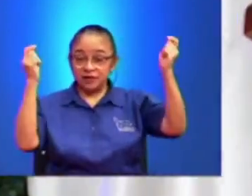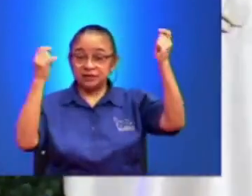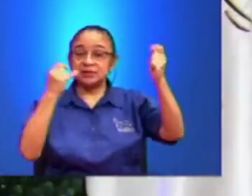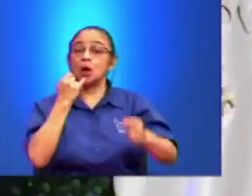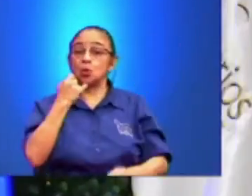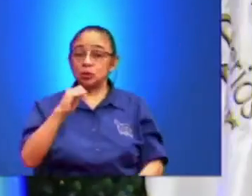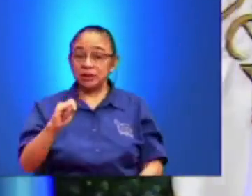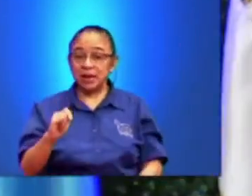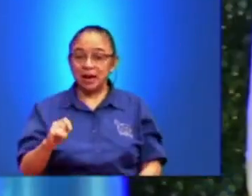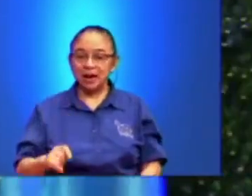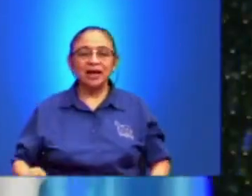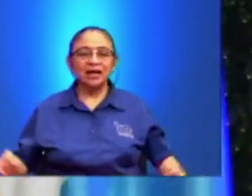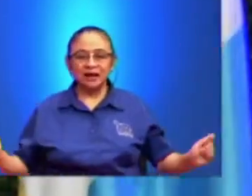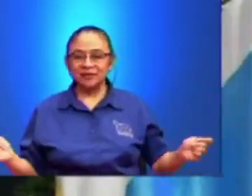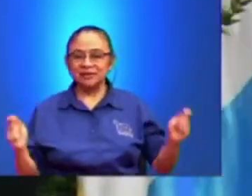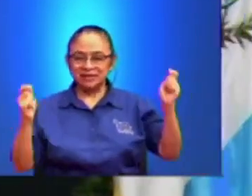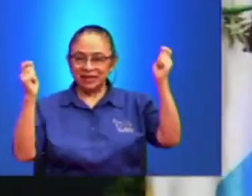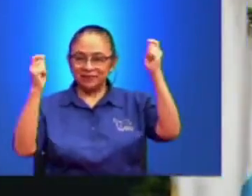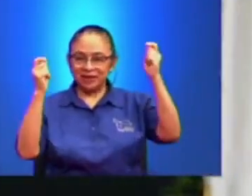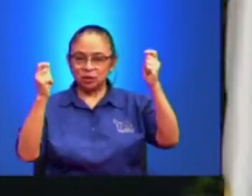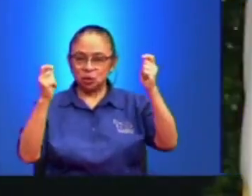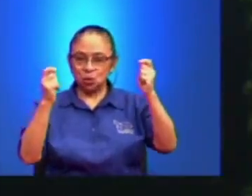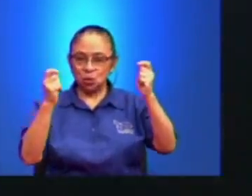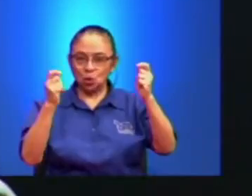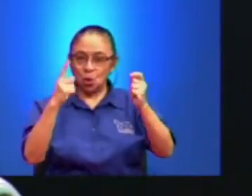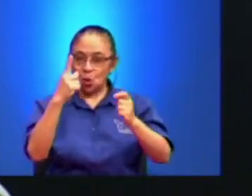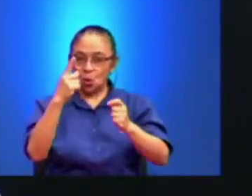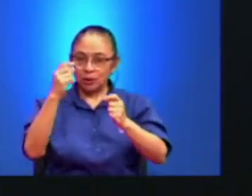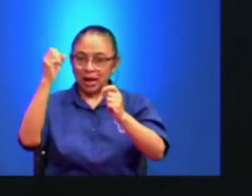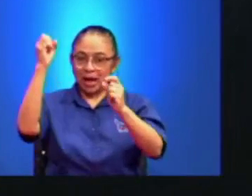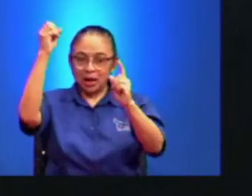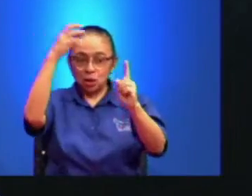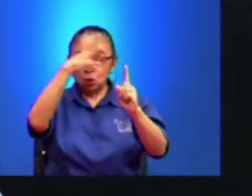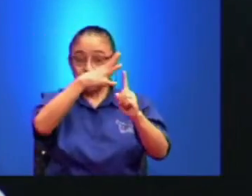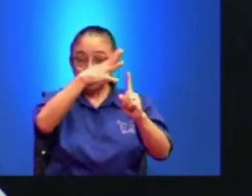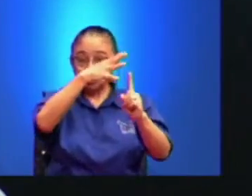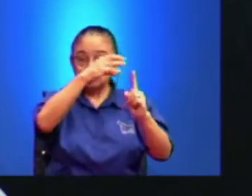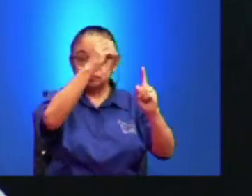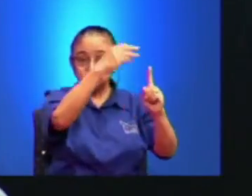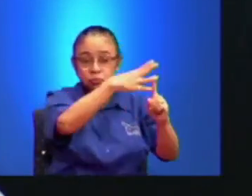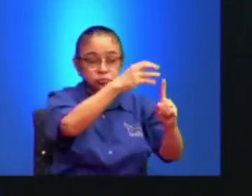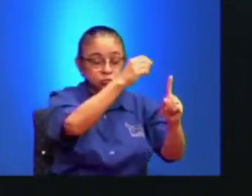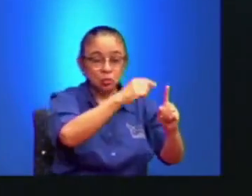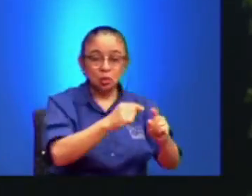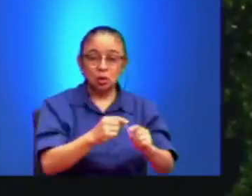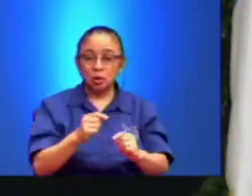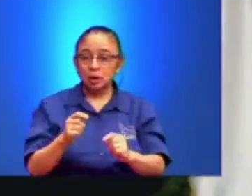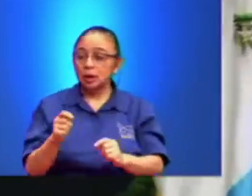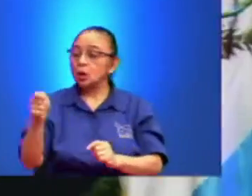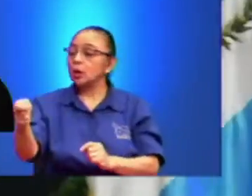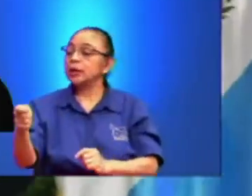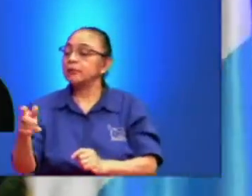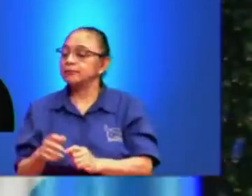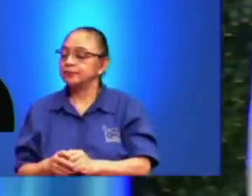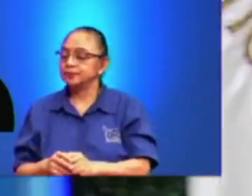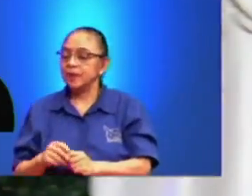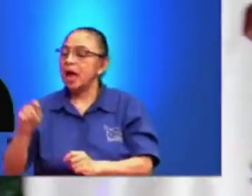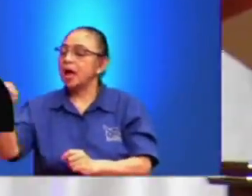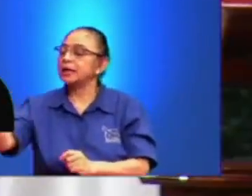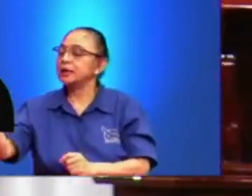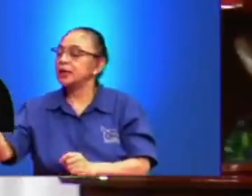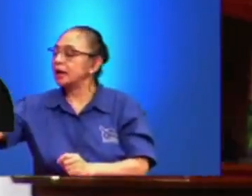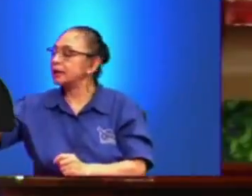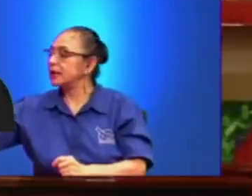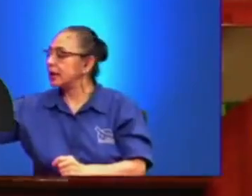celebrando la encendiendo una luz otra luz otra luz se llama janucá pero esa no